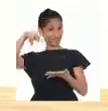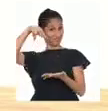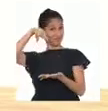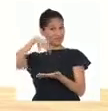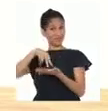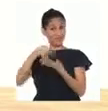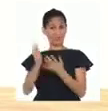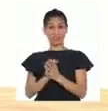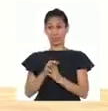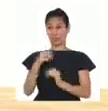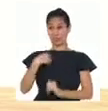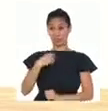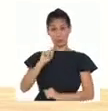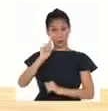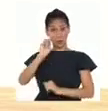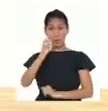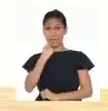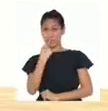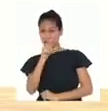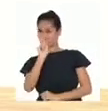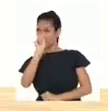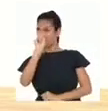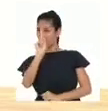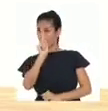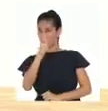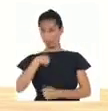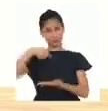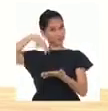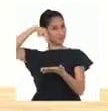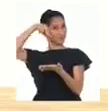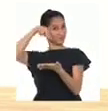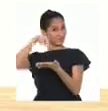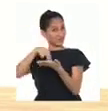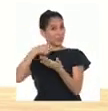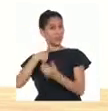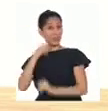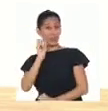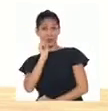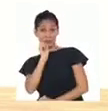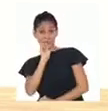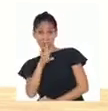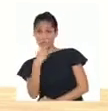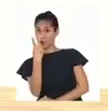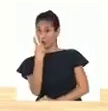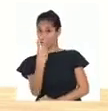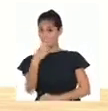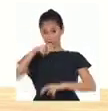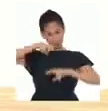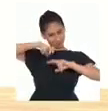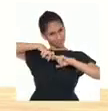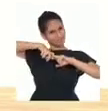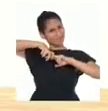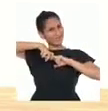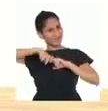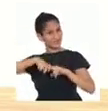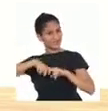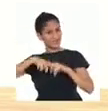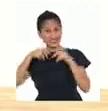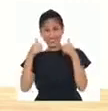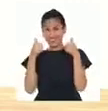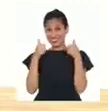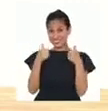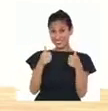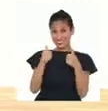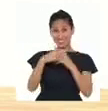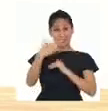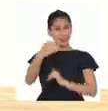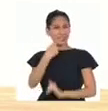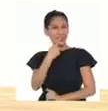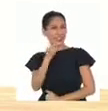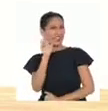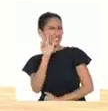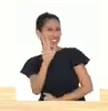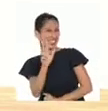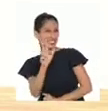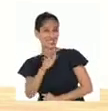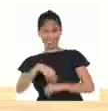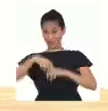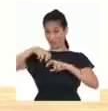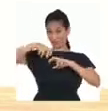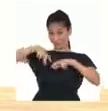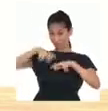diga 1, me voy a quedar de pie. Si yo digo 2, flexiono las rodillas, así. ¿Ok? Y si digo 3, vamos a